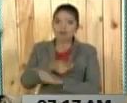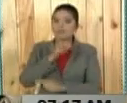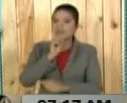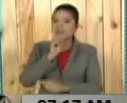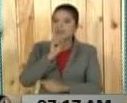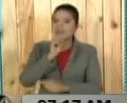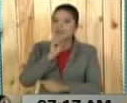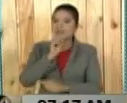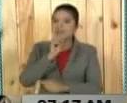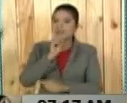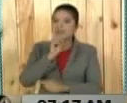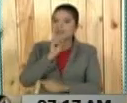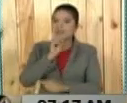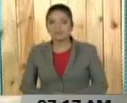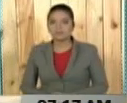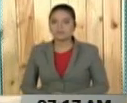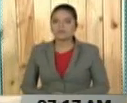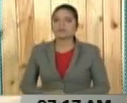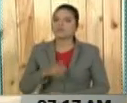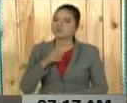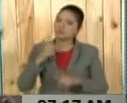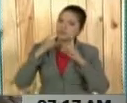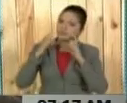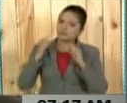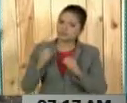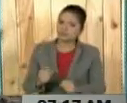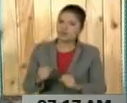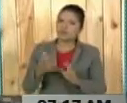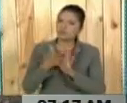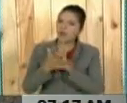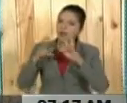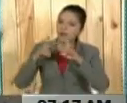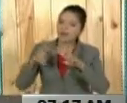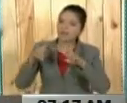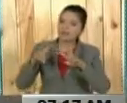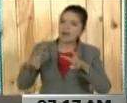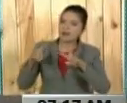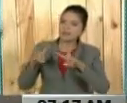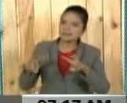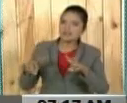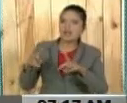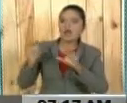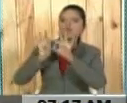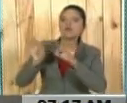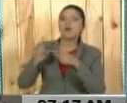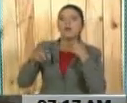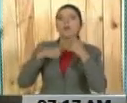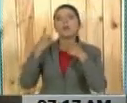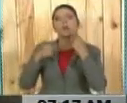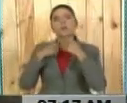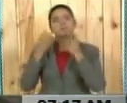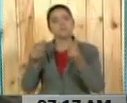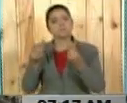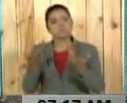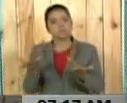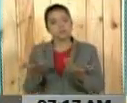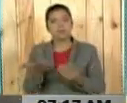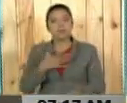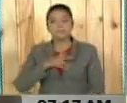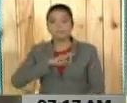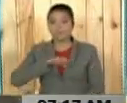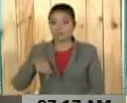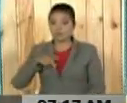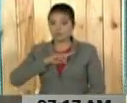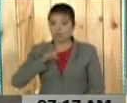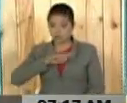mantener... Usted se ha especializado en el análisis de discurso, ¿no? Y en este momento, cuando nosotros hacemos los contrastes,